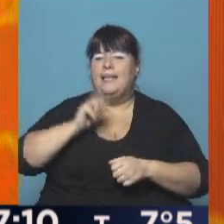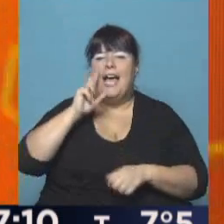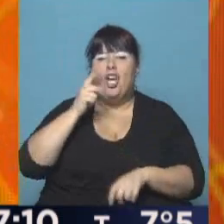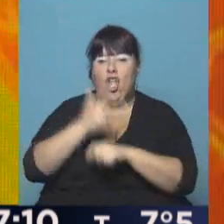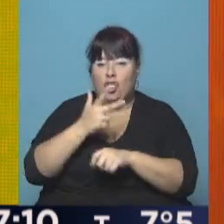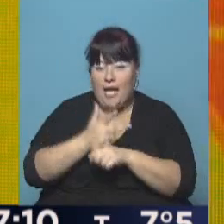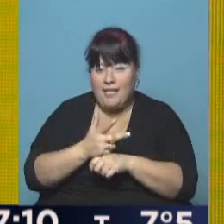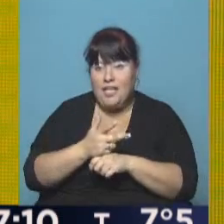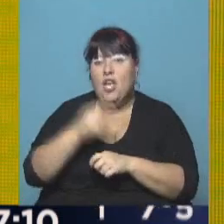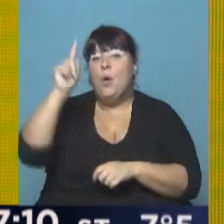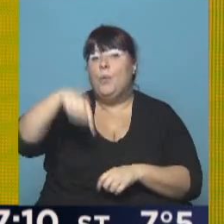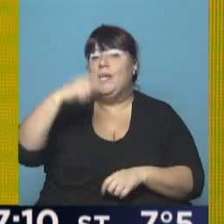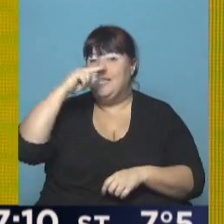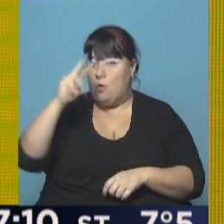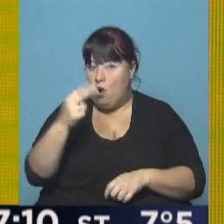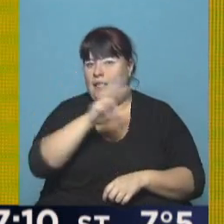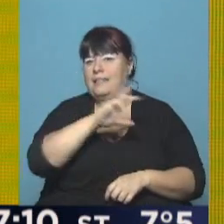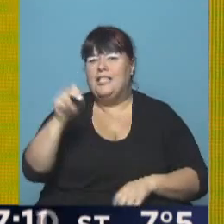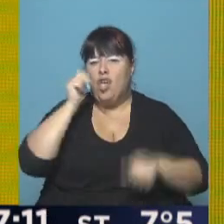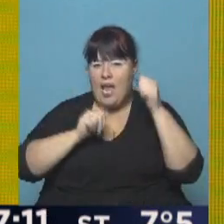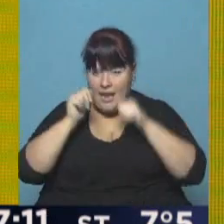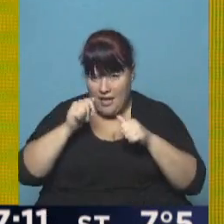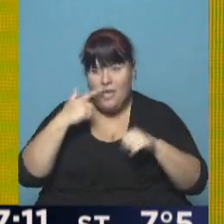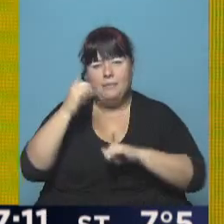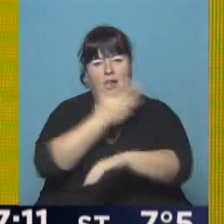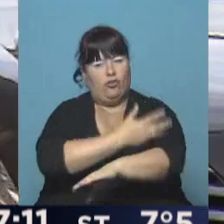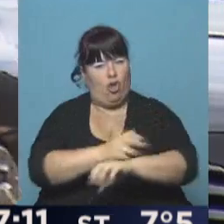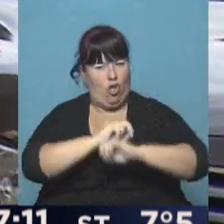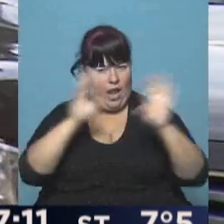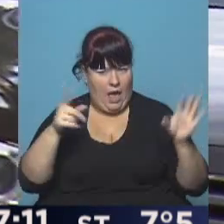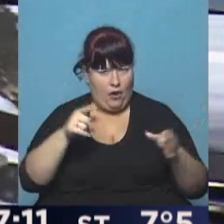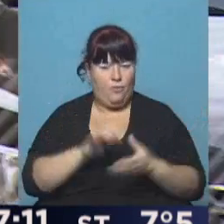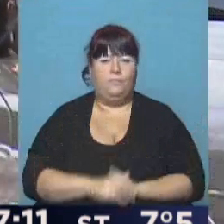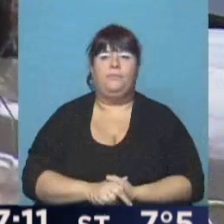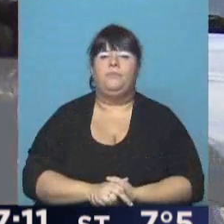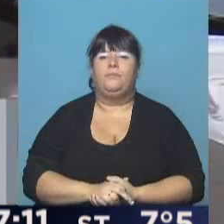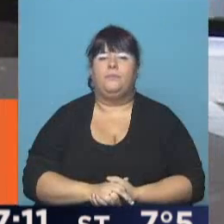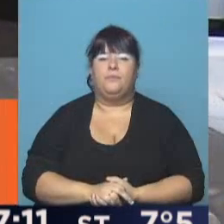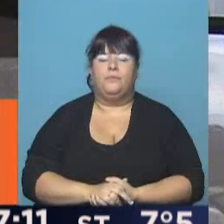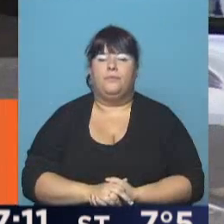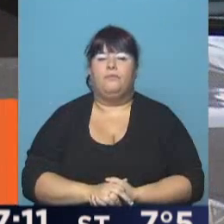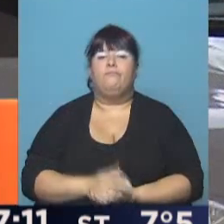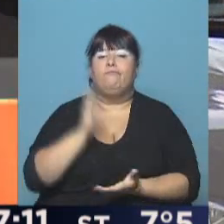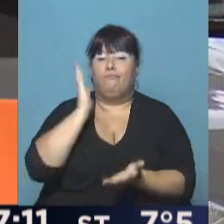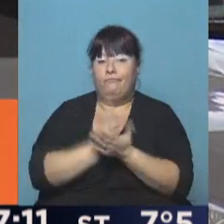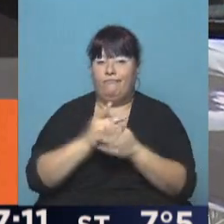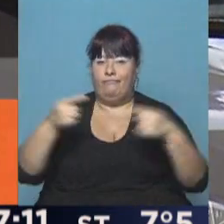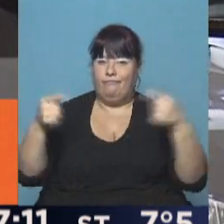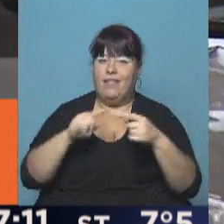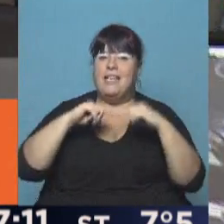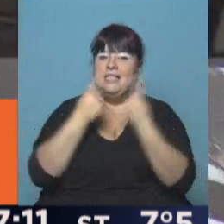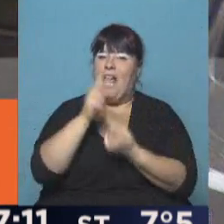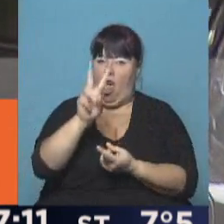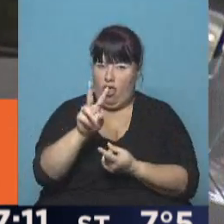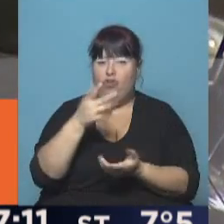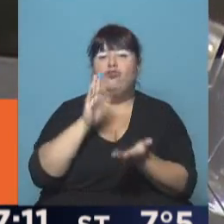generó siete muertos 300 heridos y aquí los detalles en fallo dividido la sala dosis